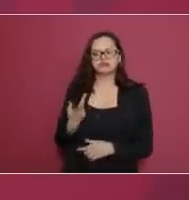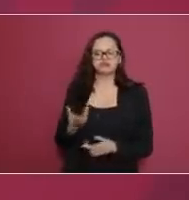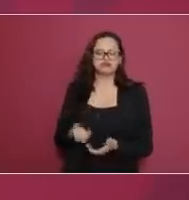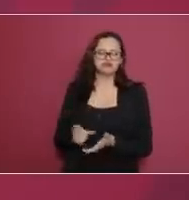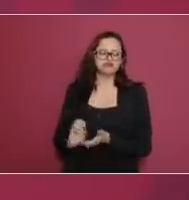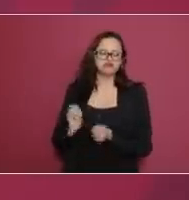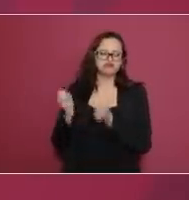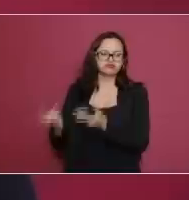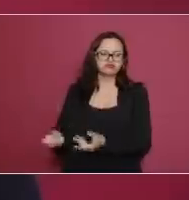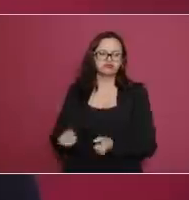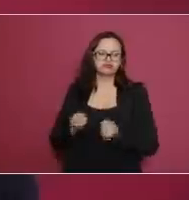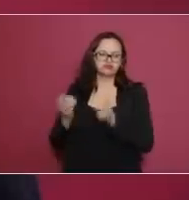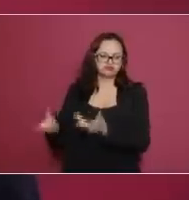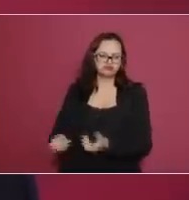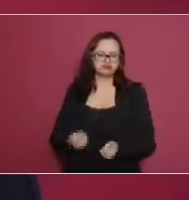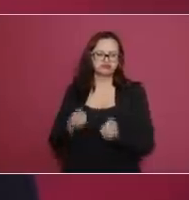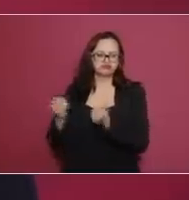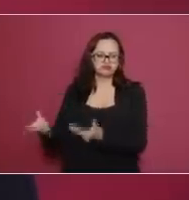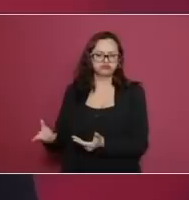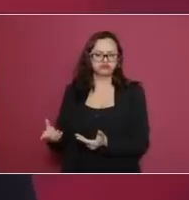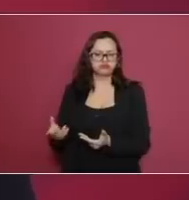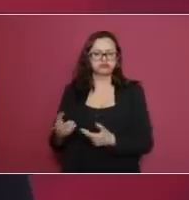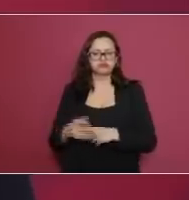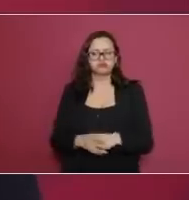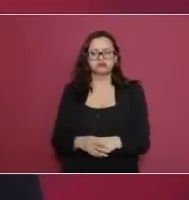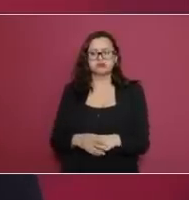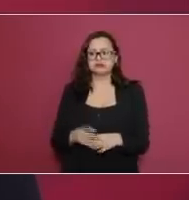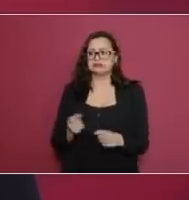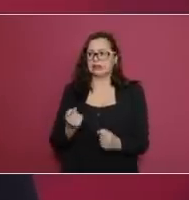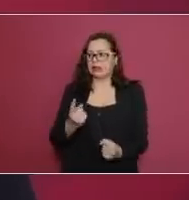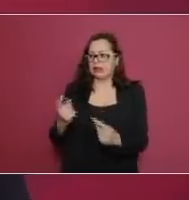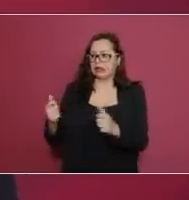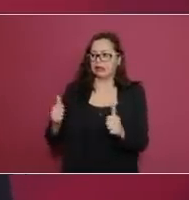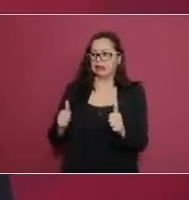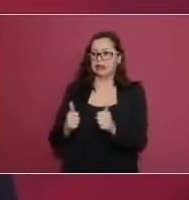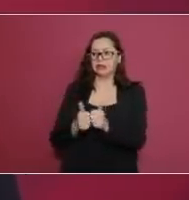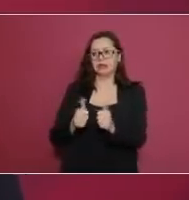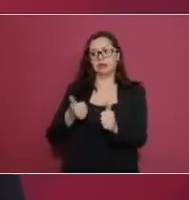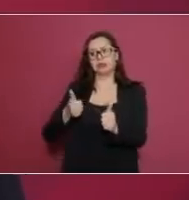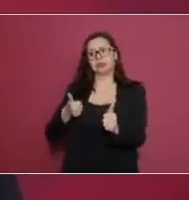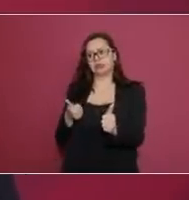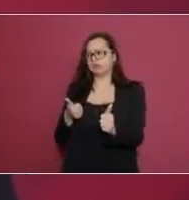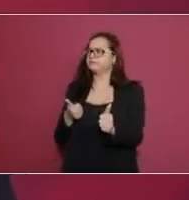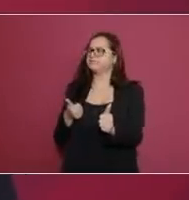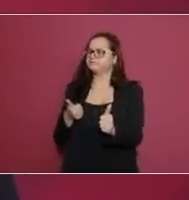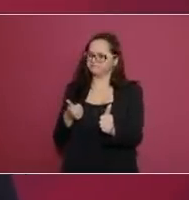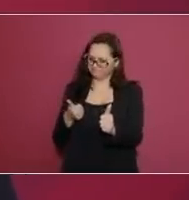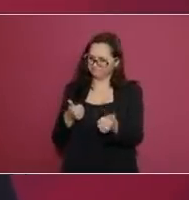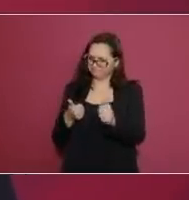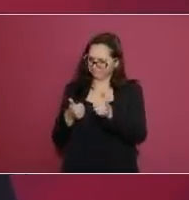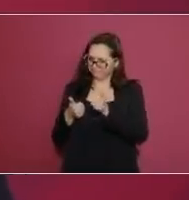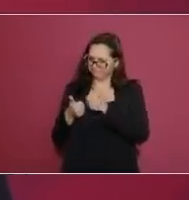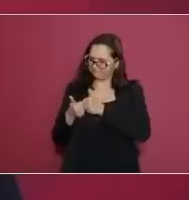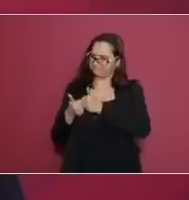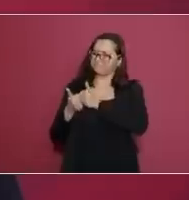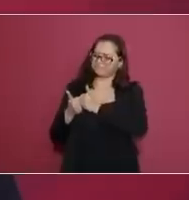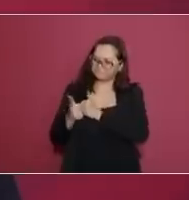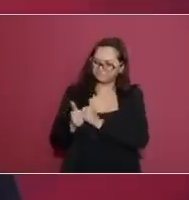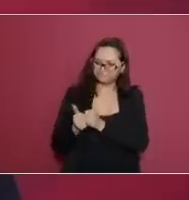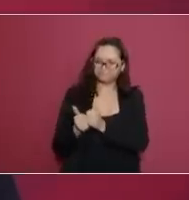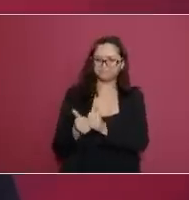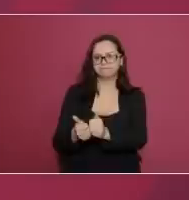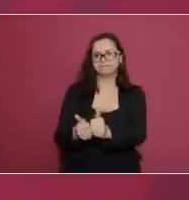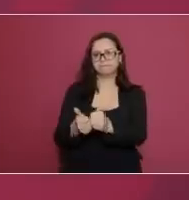Además, es darle la mano al que se quedó atrás para que se empareje y que caminemos todos juntos. Y es